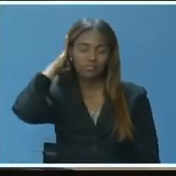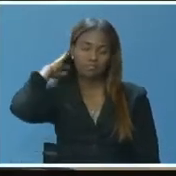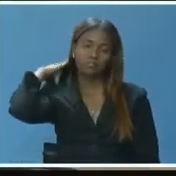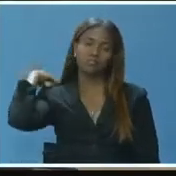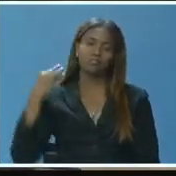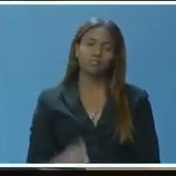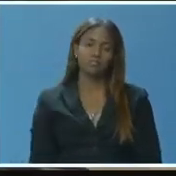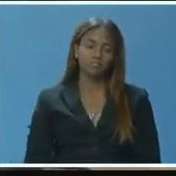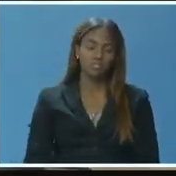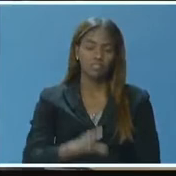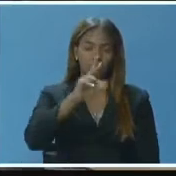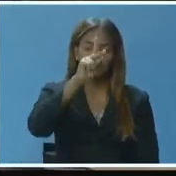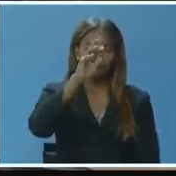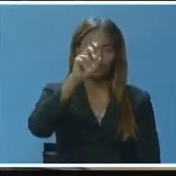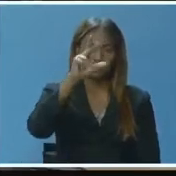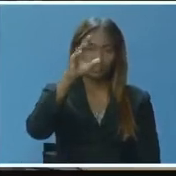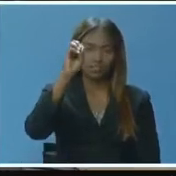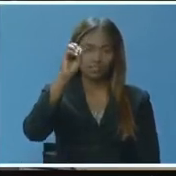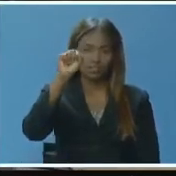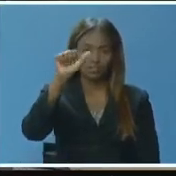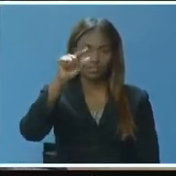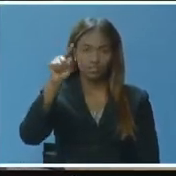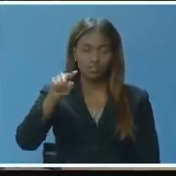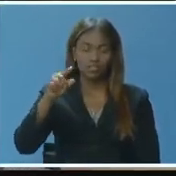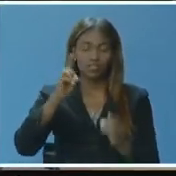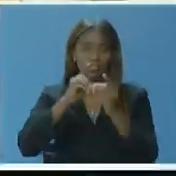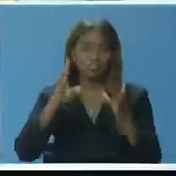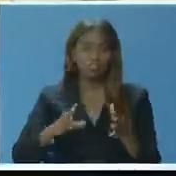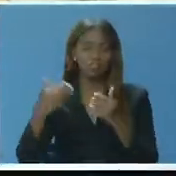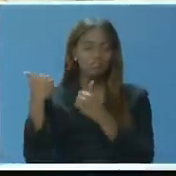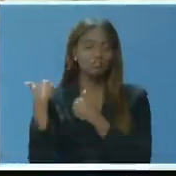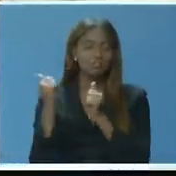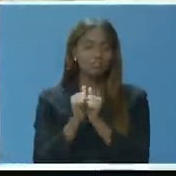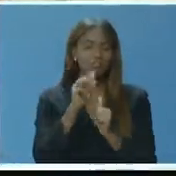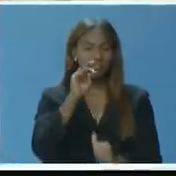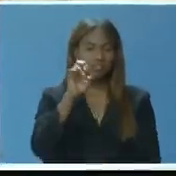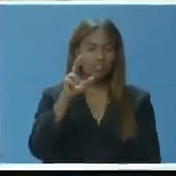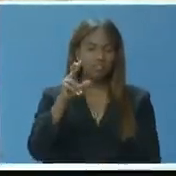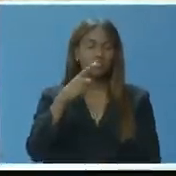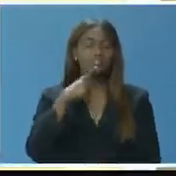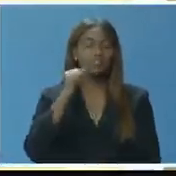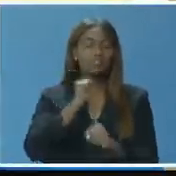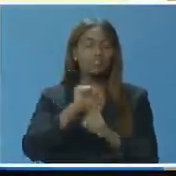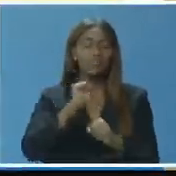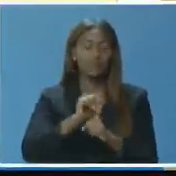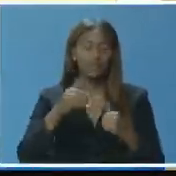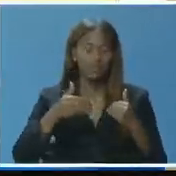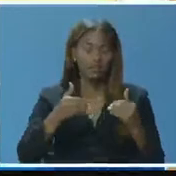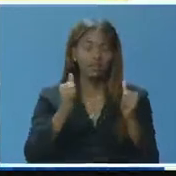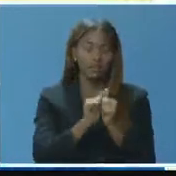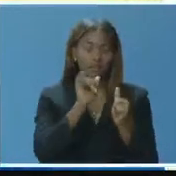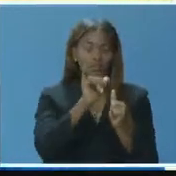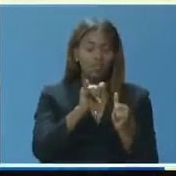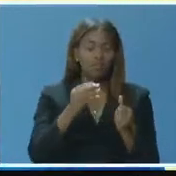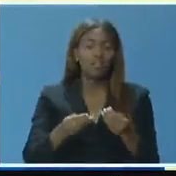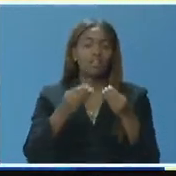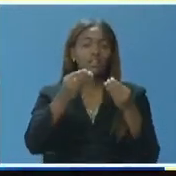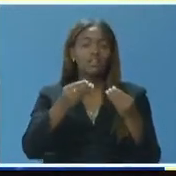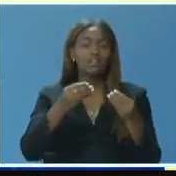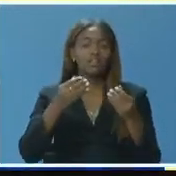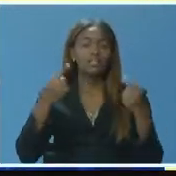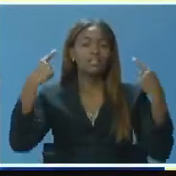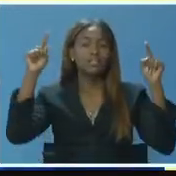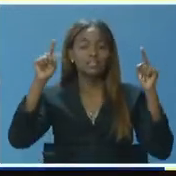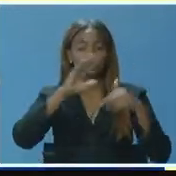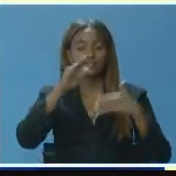Policarpio Sánchez, director general de Educación Primaria del MINER, dijo que el trabajo realizado garantiza el éxito del retorno a